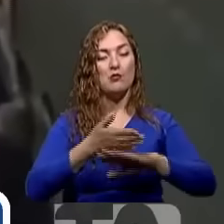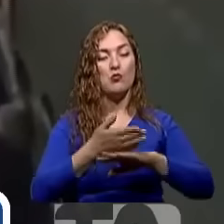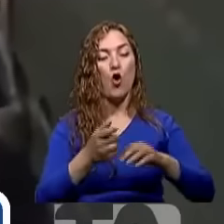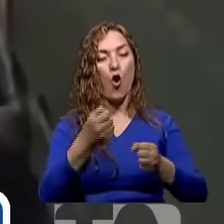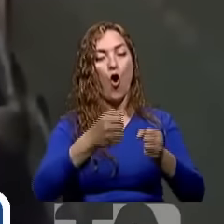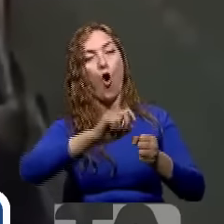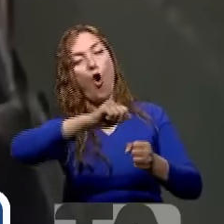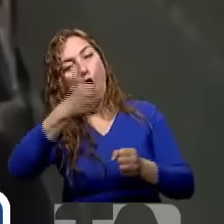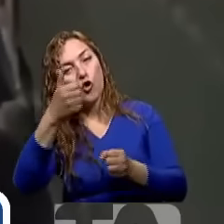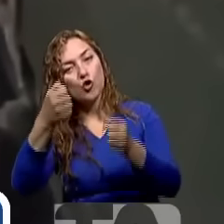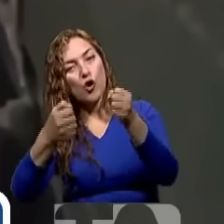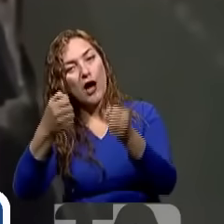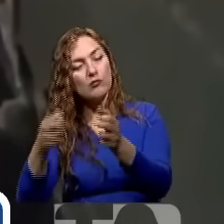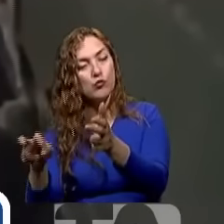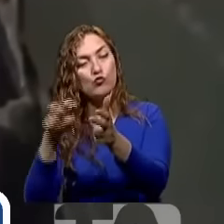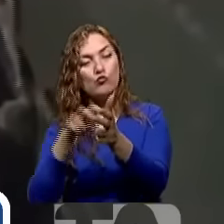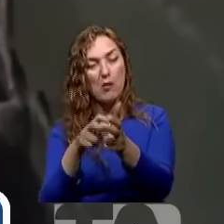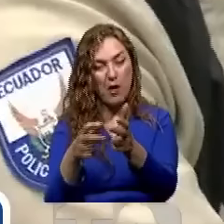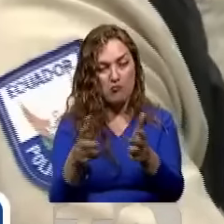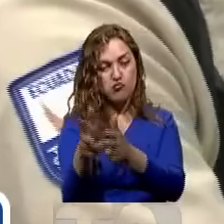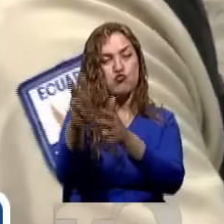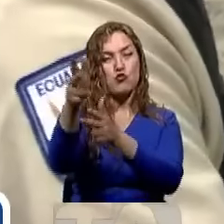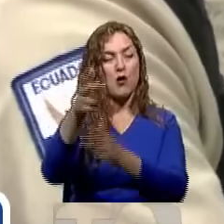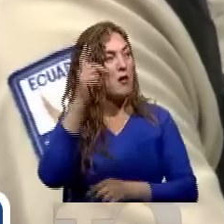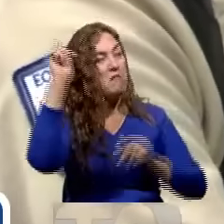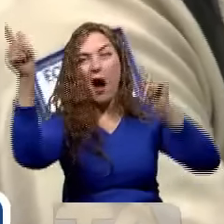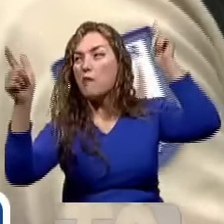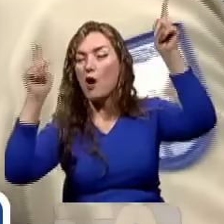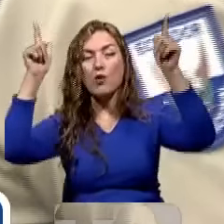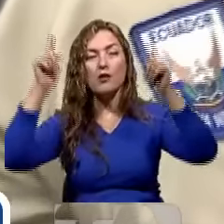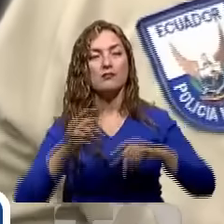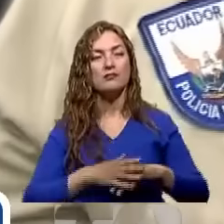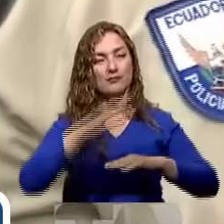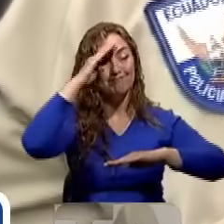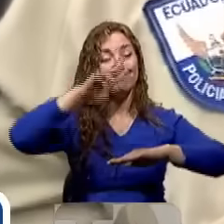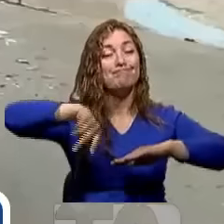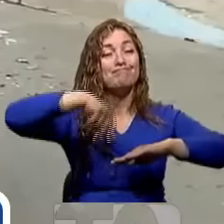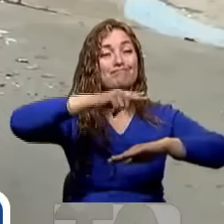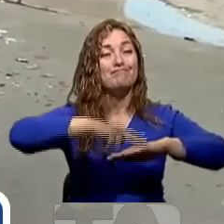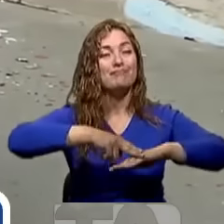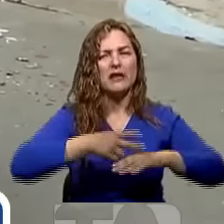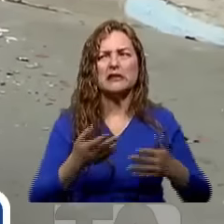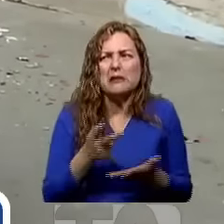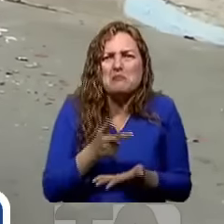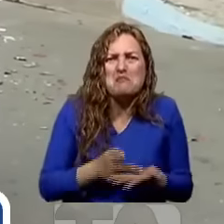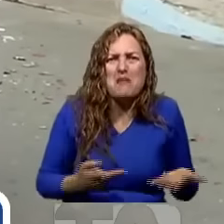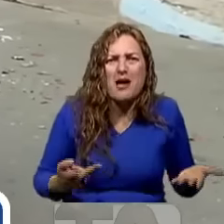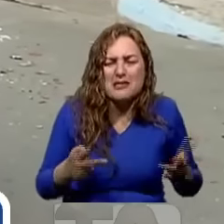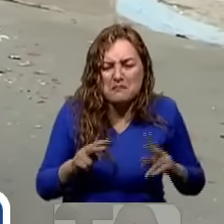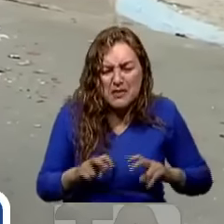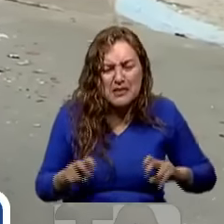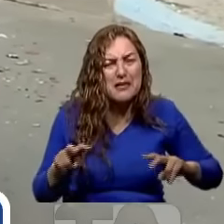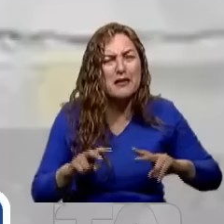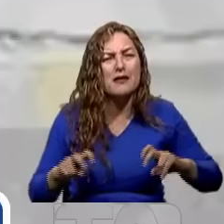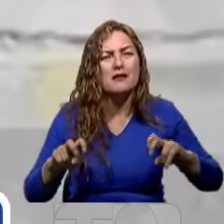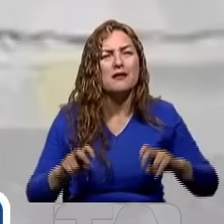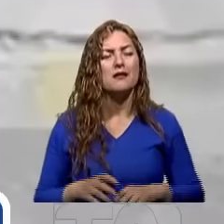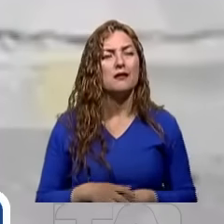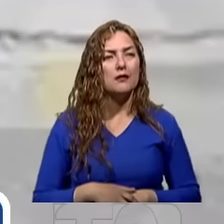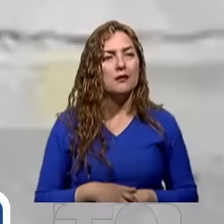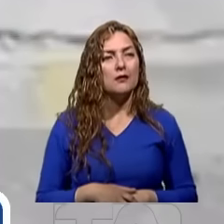en otro vehículo haciendo varios disparos de arma de fuego. La Policía Nacional se encuentra investigando este caso para dar con el paradero de los antisociales